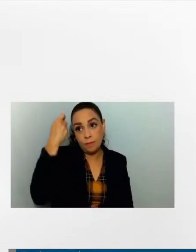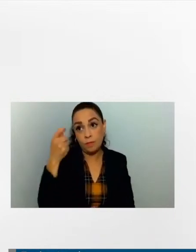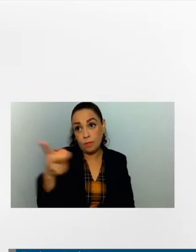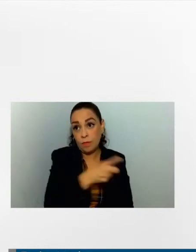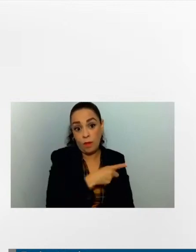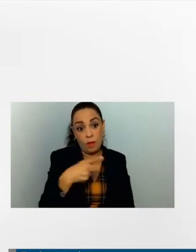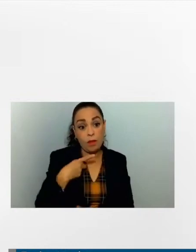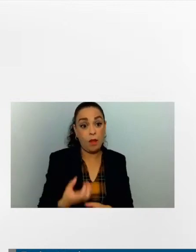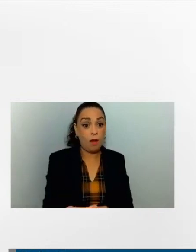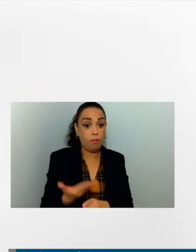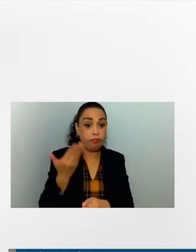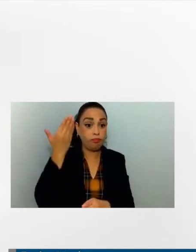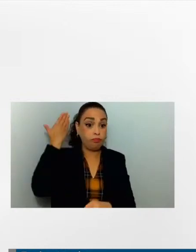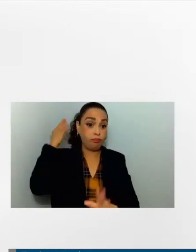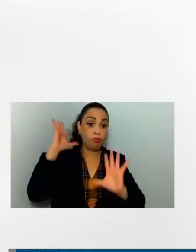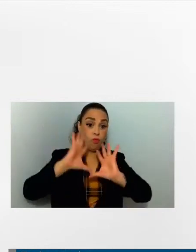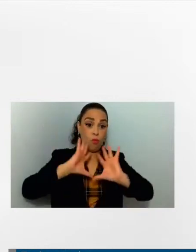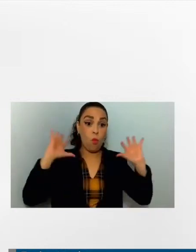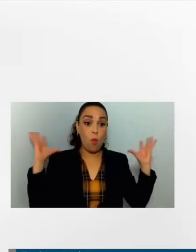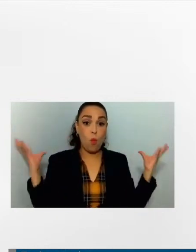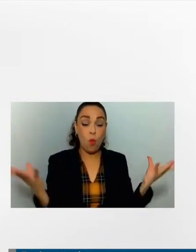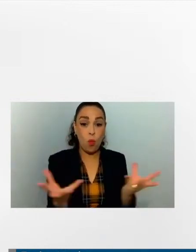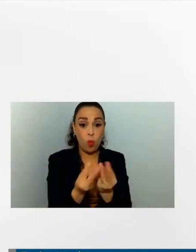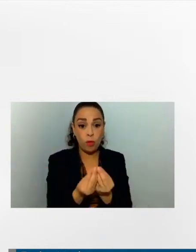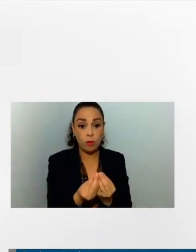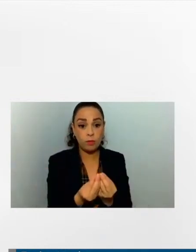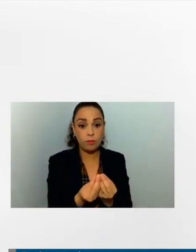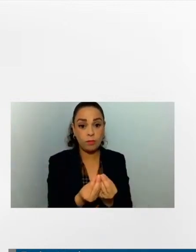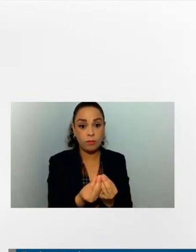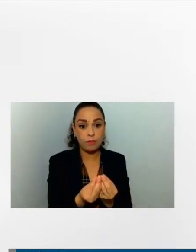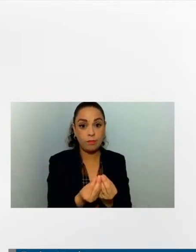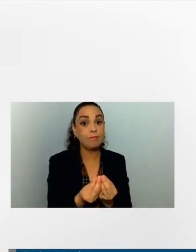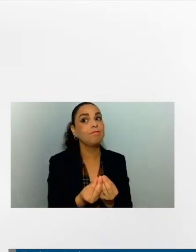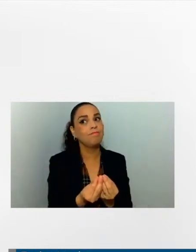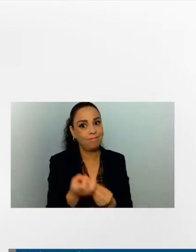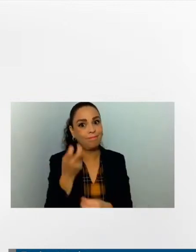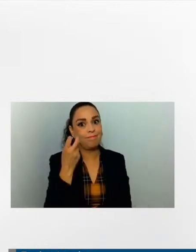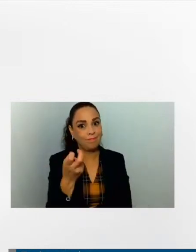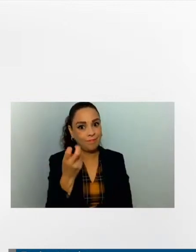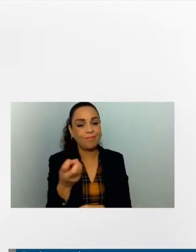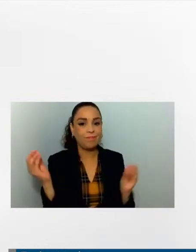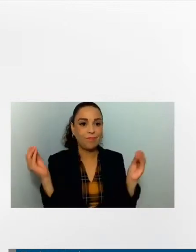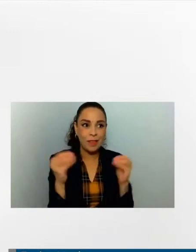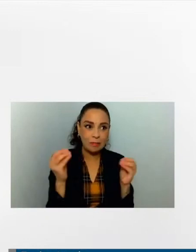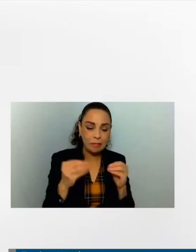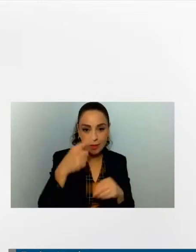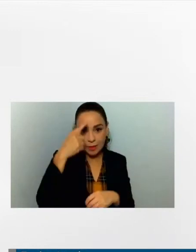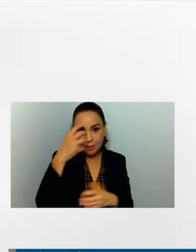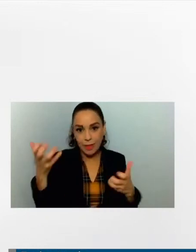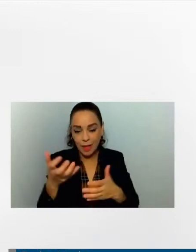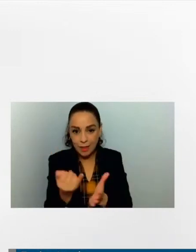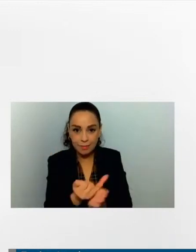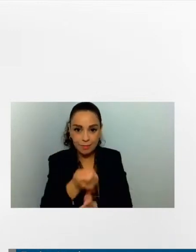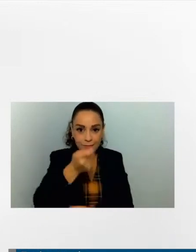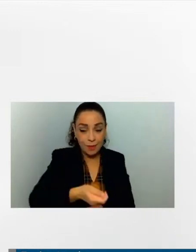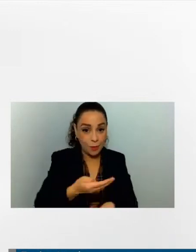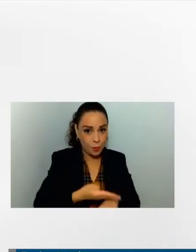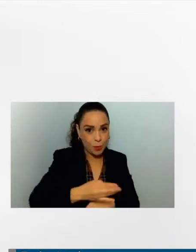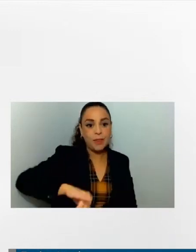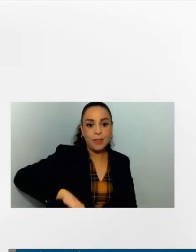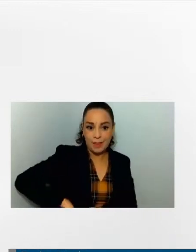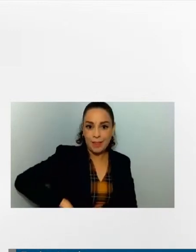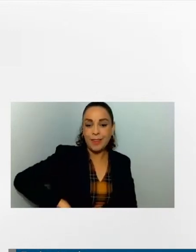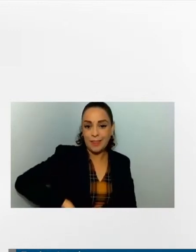creo que es por ahí un escenario de litigio pues muy interesante y que a la vez pues la Corte como